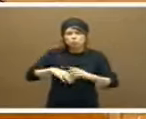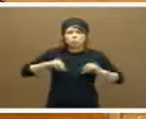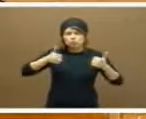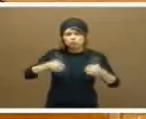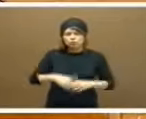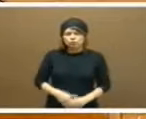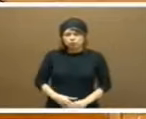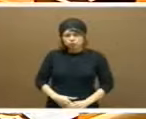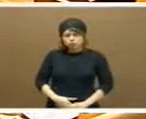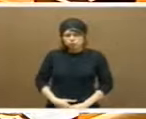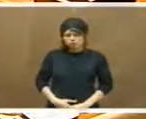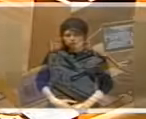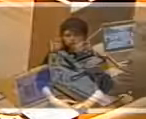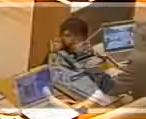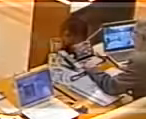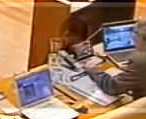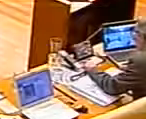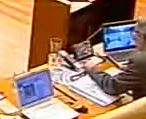votación.